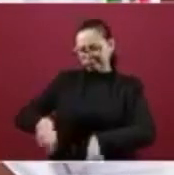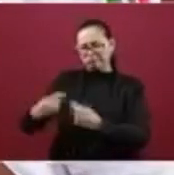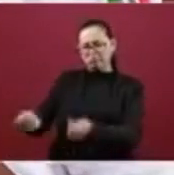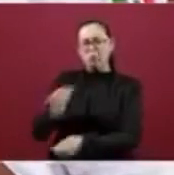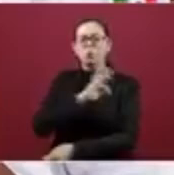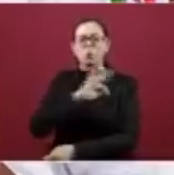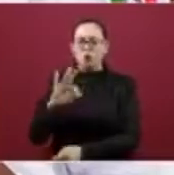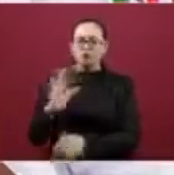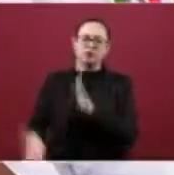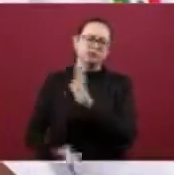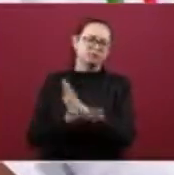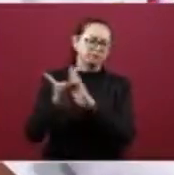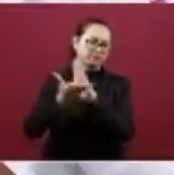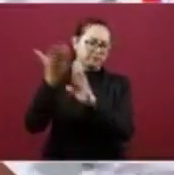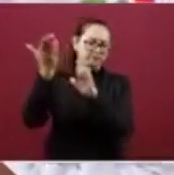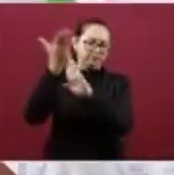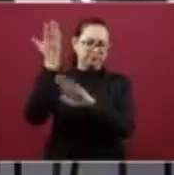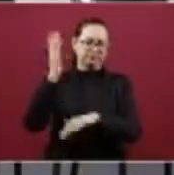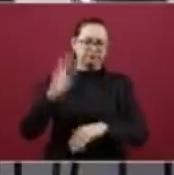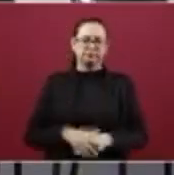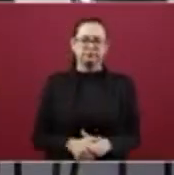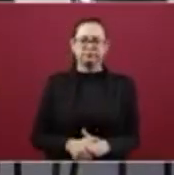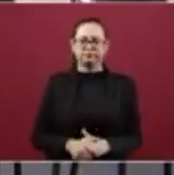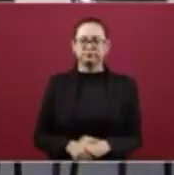para la construcción de esta refinería.